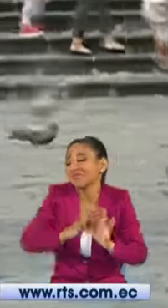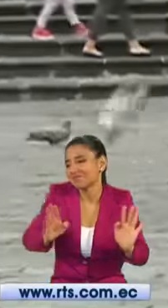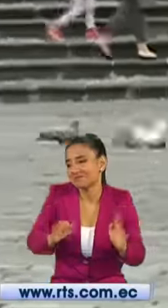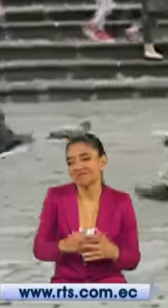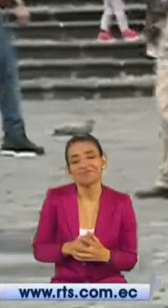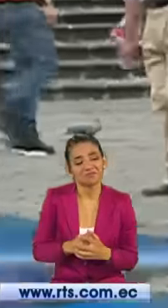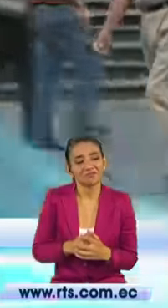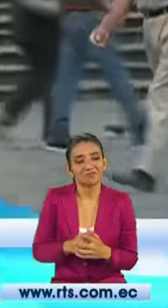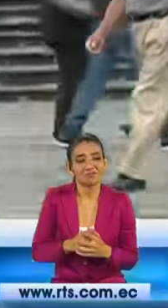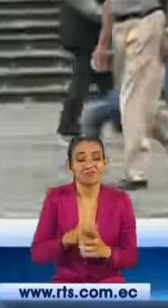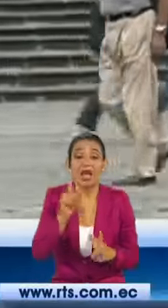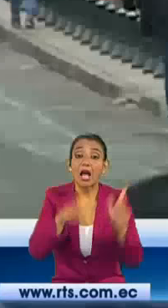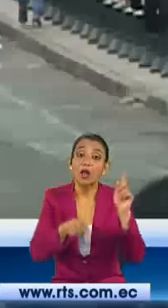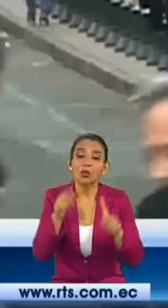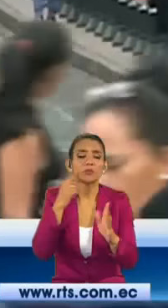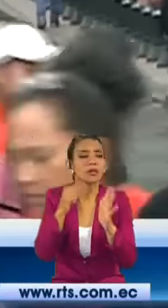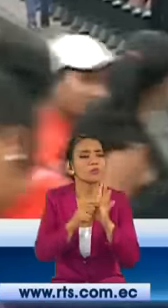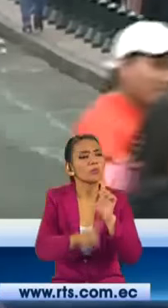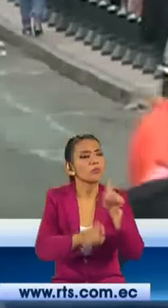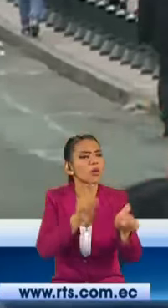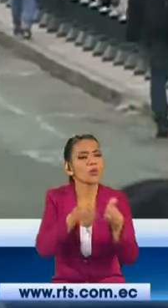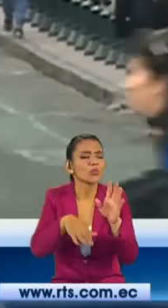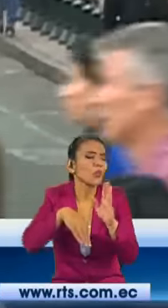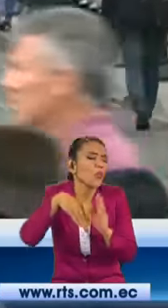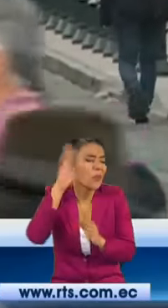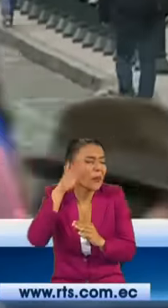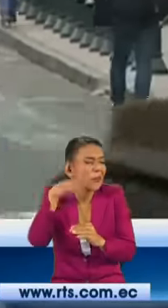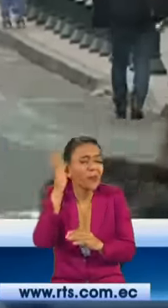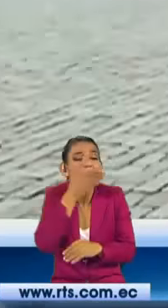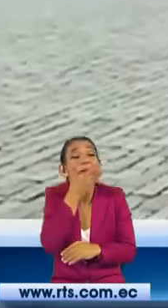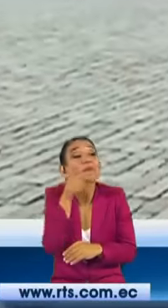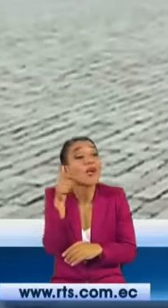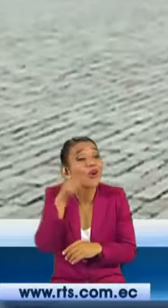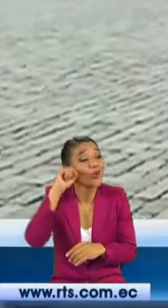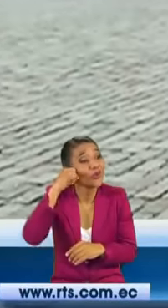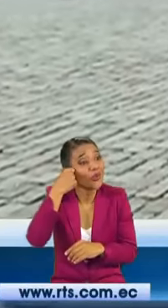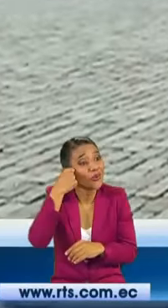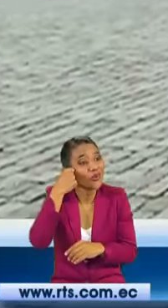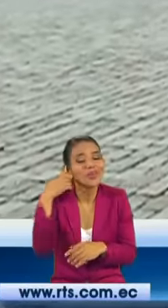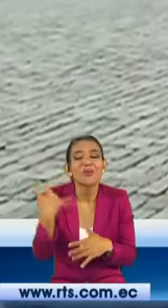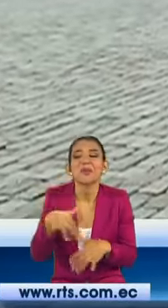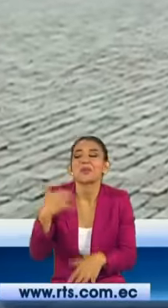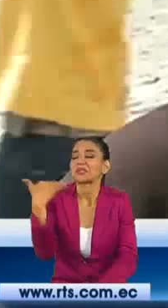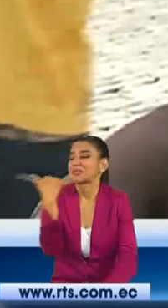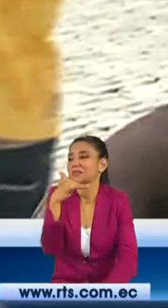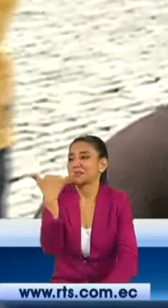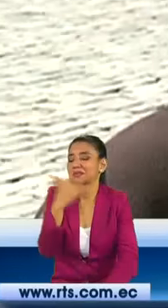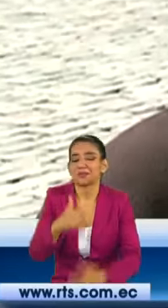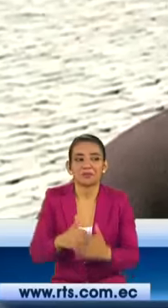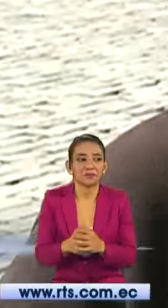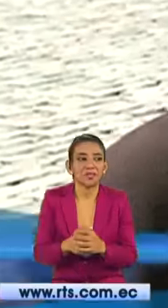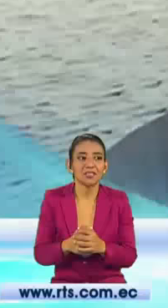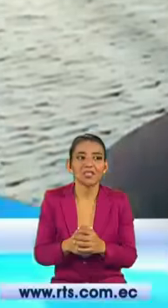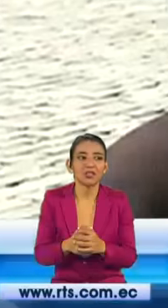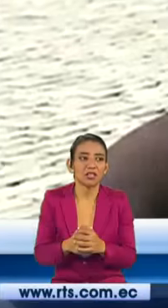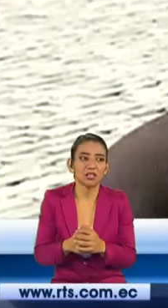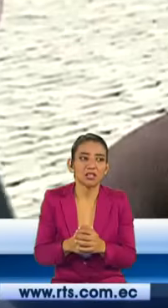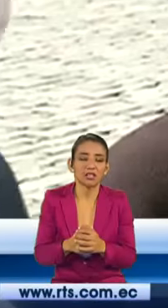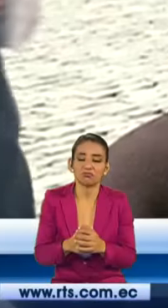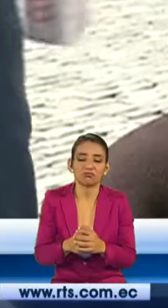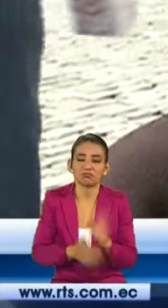Algunas personas, solo con preguntarles cuál ha sido la mejor inocentada que recuerdan, es inevitable no verlo reír. Nos fuimos a la